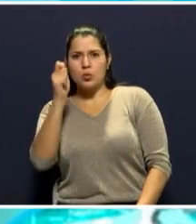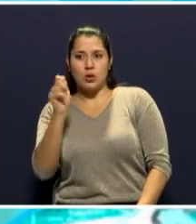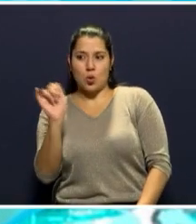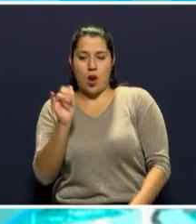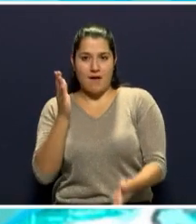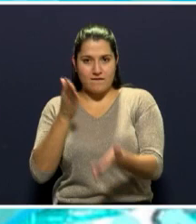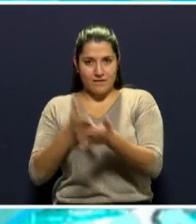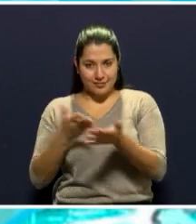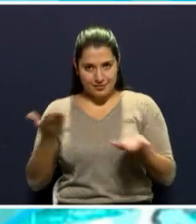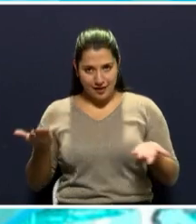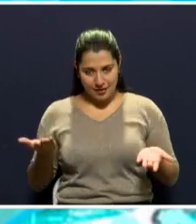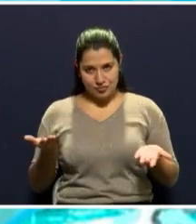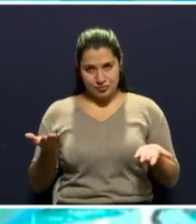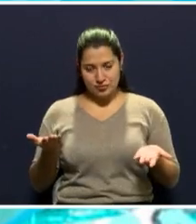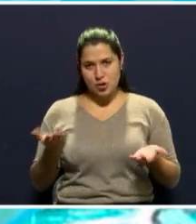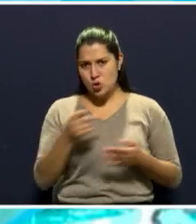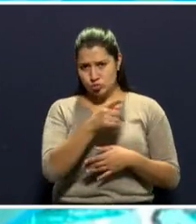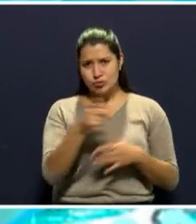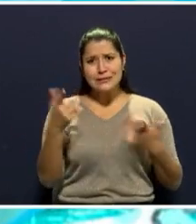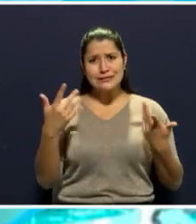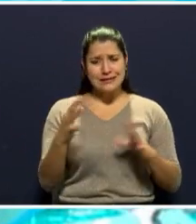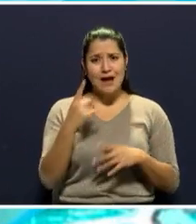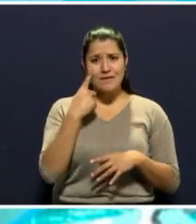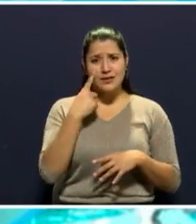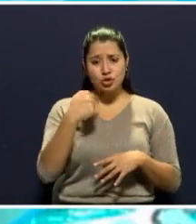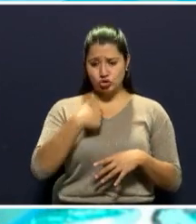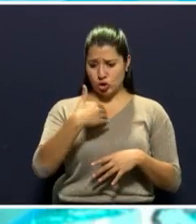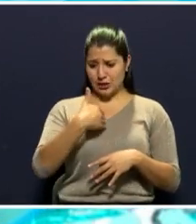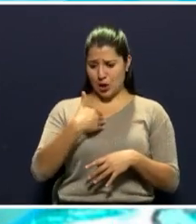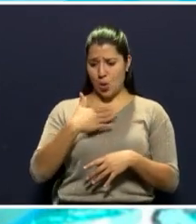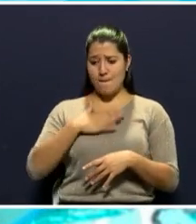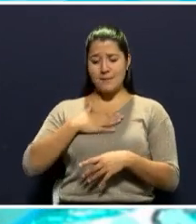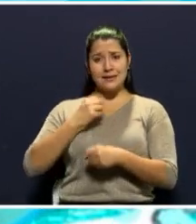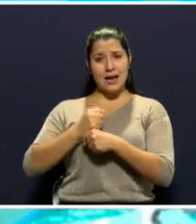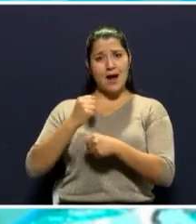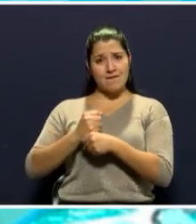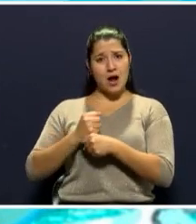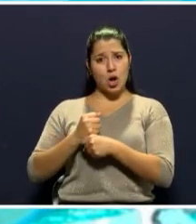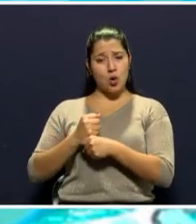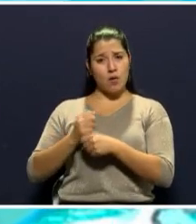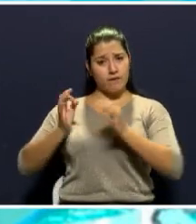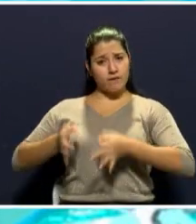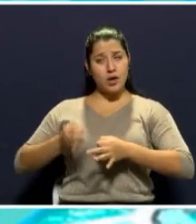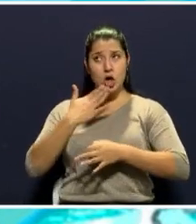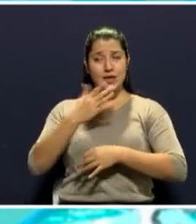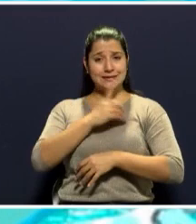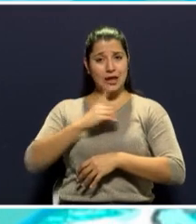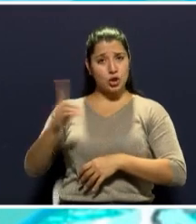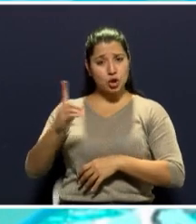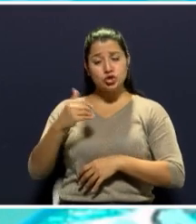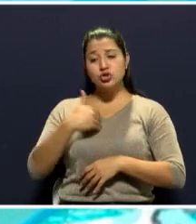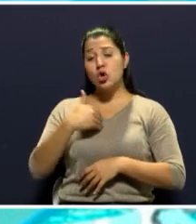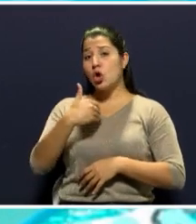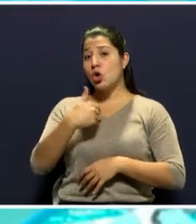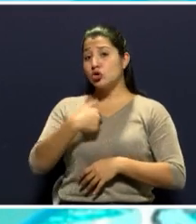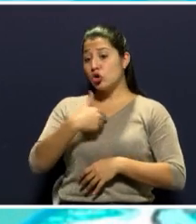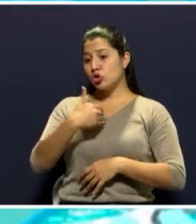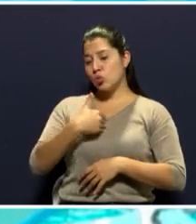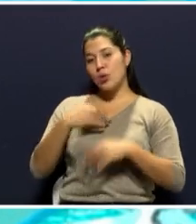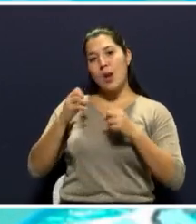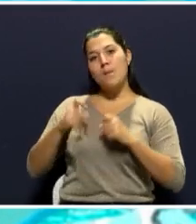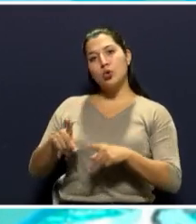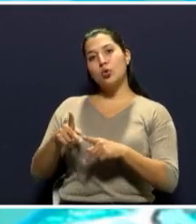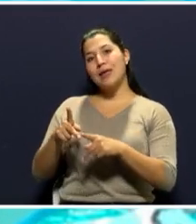golpeados. Vos lo dijiste perfectamente, yo tengo mi trabajo estable, gracias a Dios, tuve la oportunidad de estudiar una profesión y